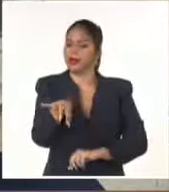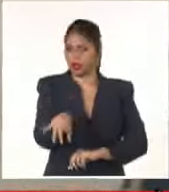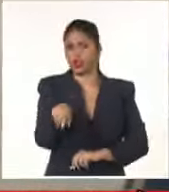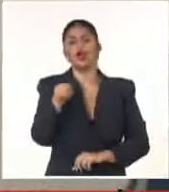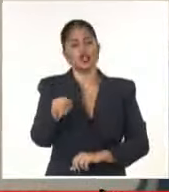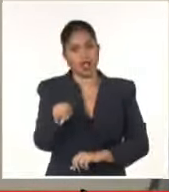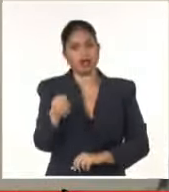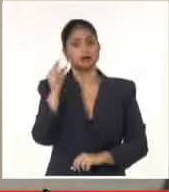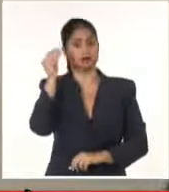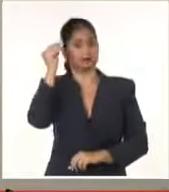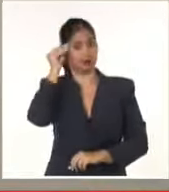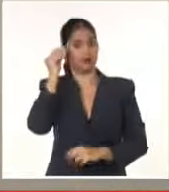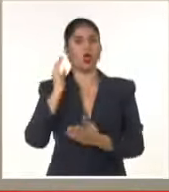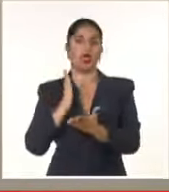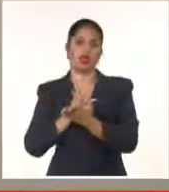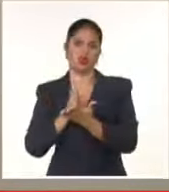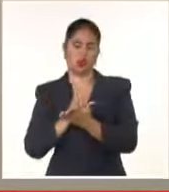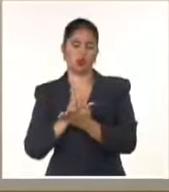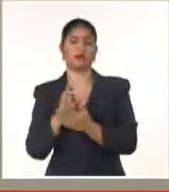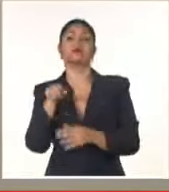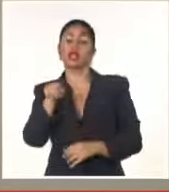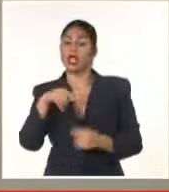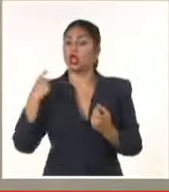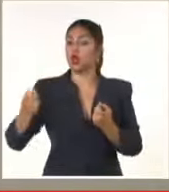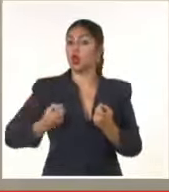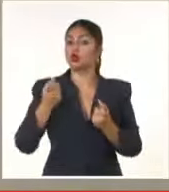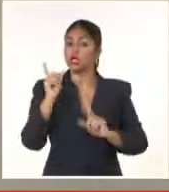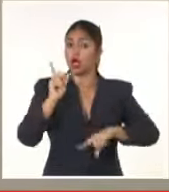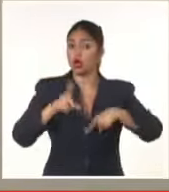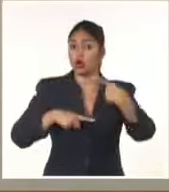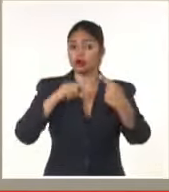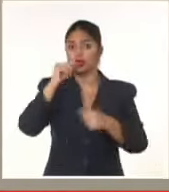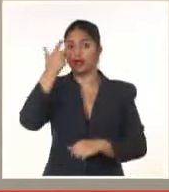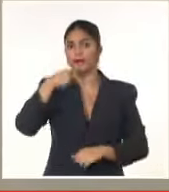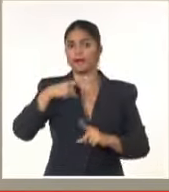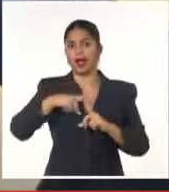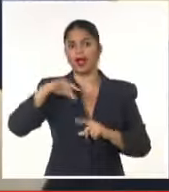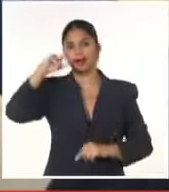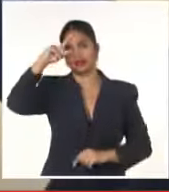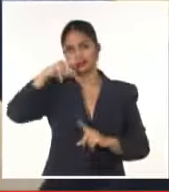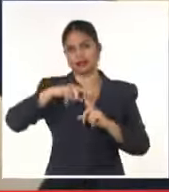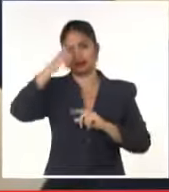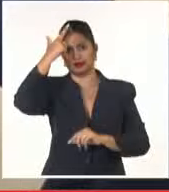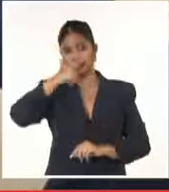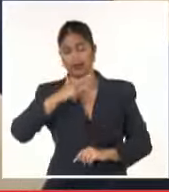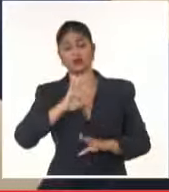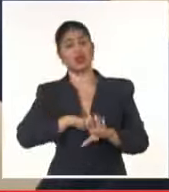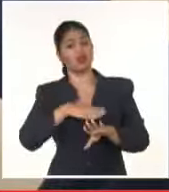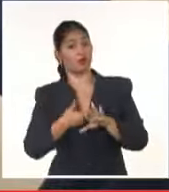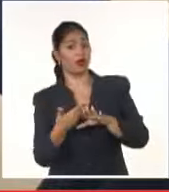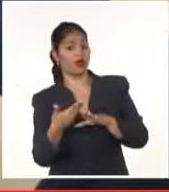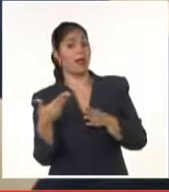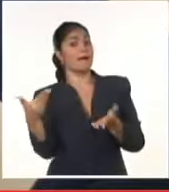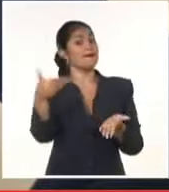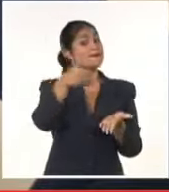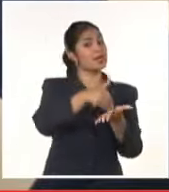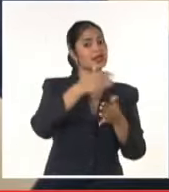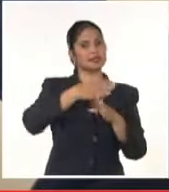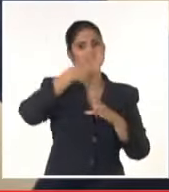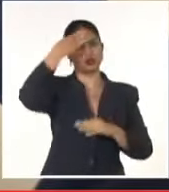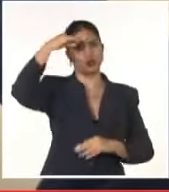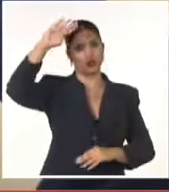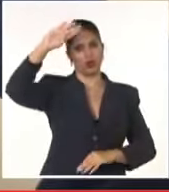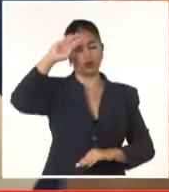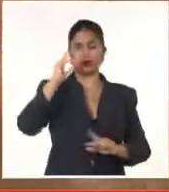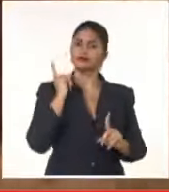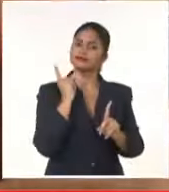Luego se vinculó a la lucha contra Batista y viajó a Santiago de Cuba, donde contactó con el comandante René Ramos Latour, Daniel,